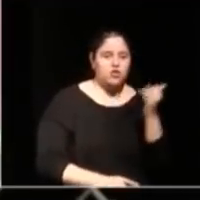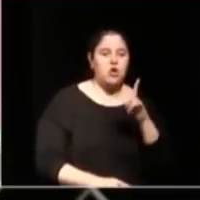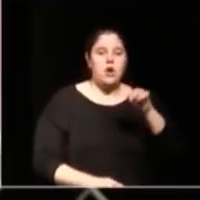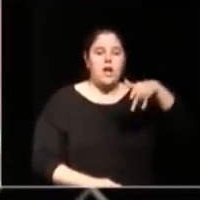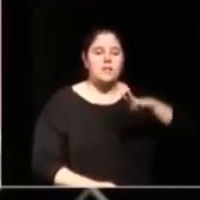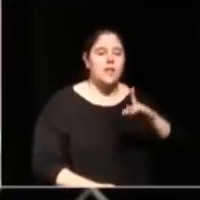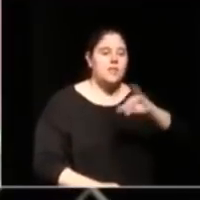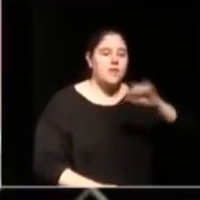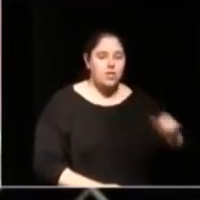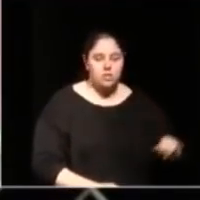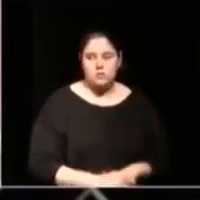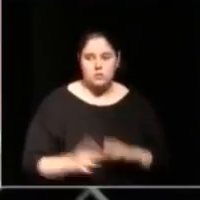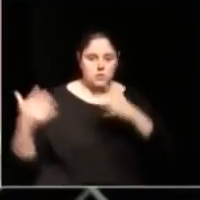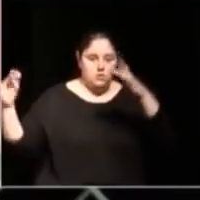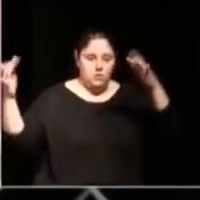Díaz.